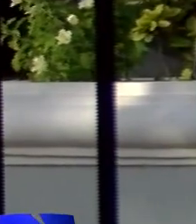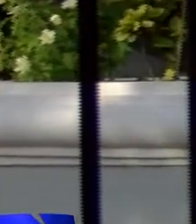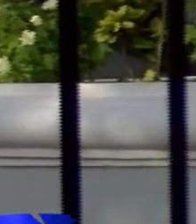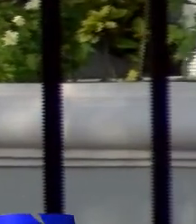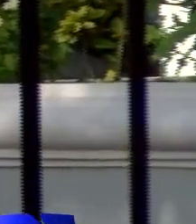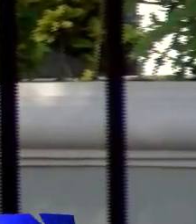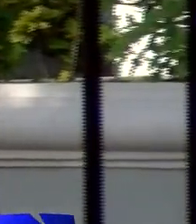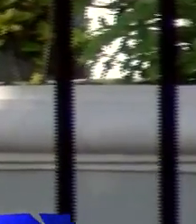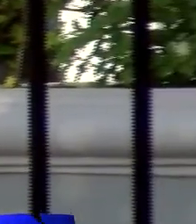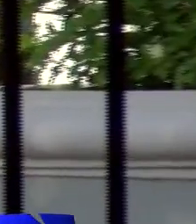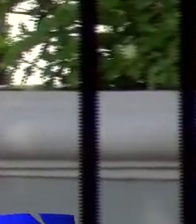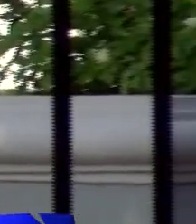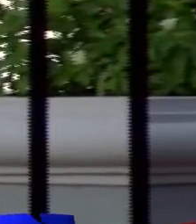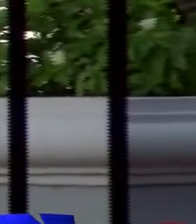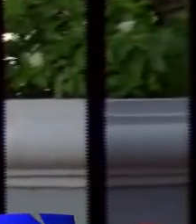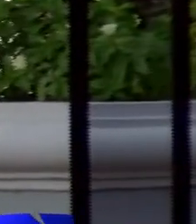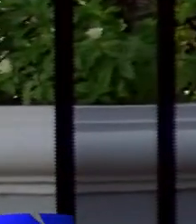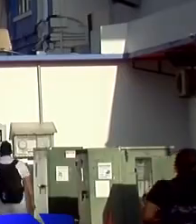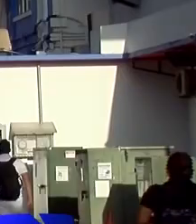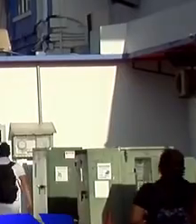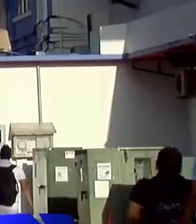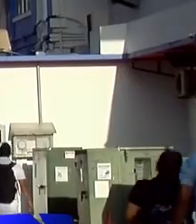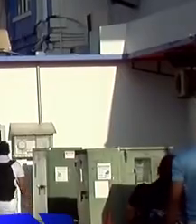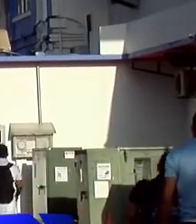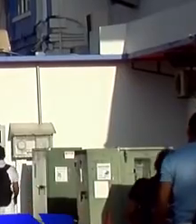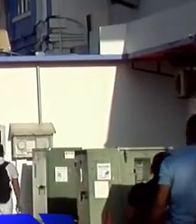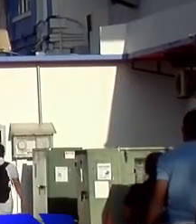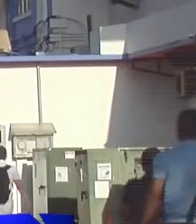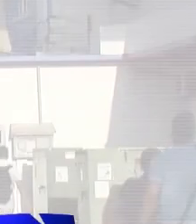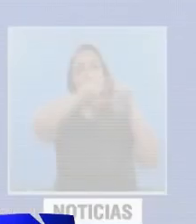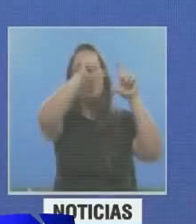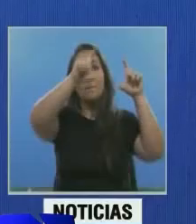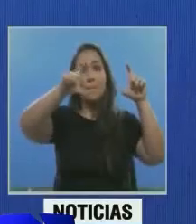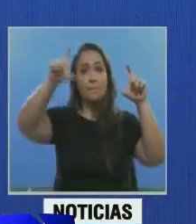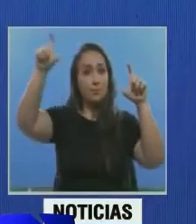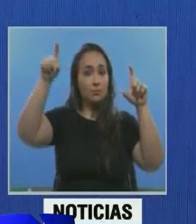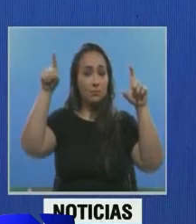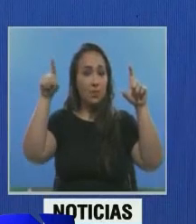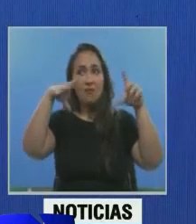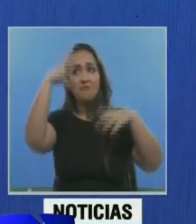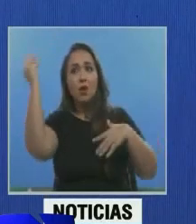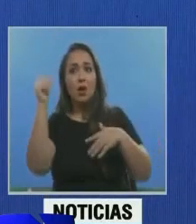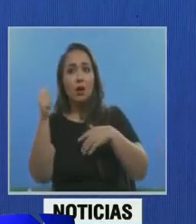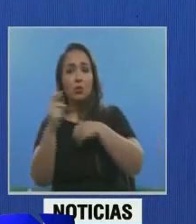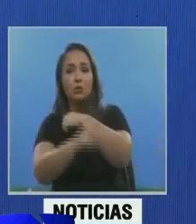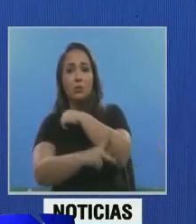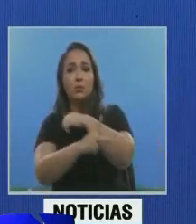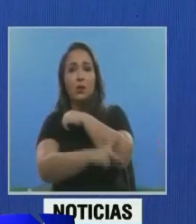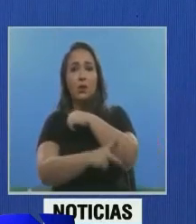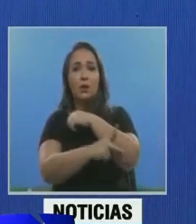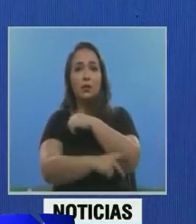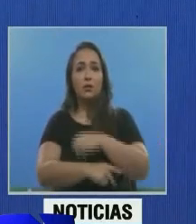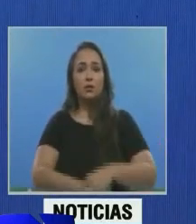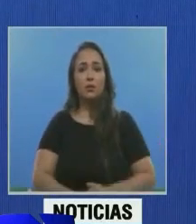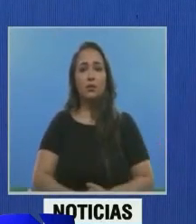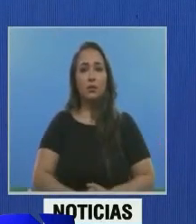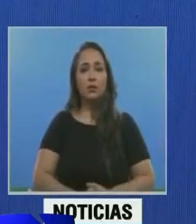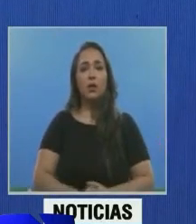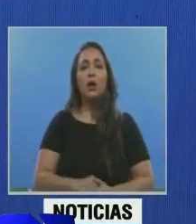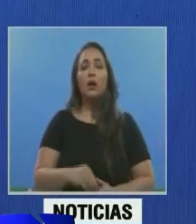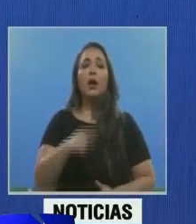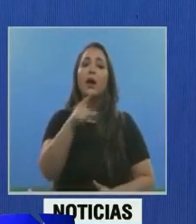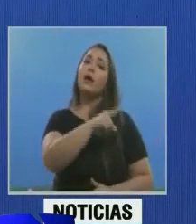no obstante las cifras se mantienen estables son casos que se han dado en